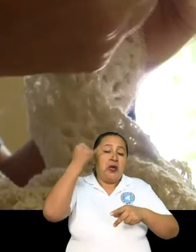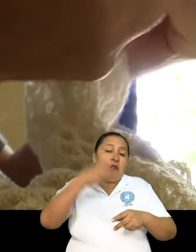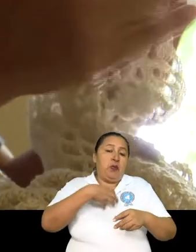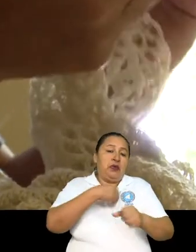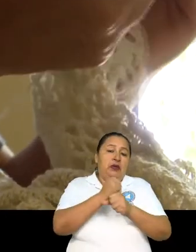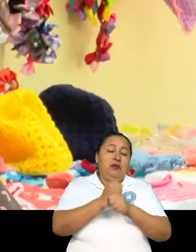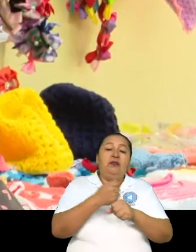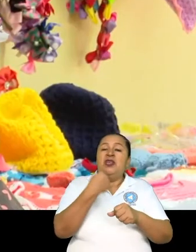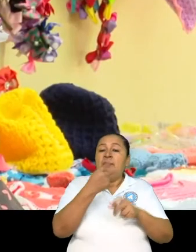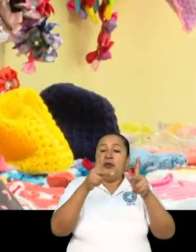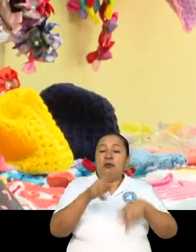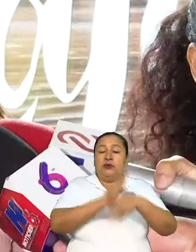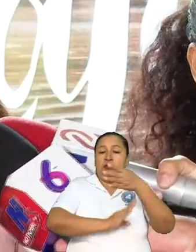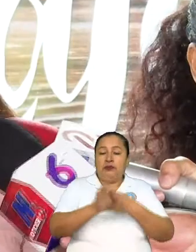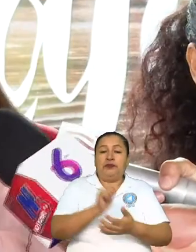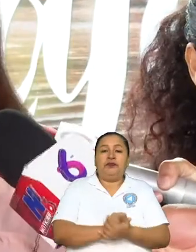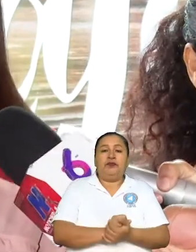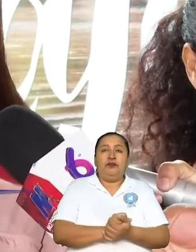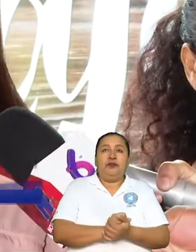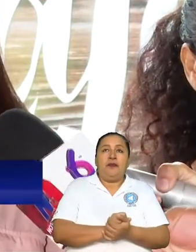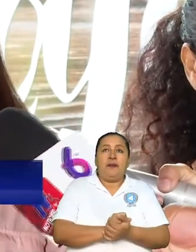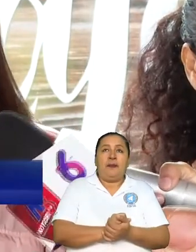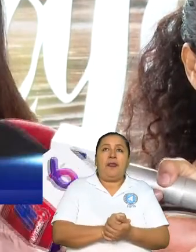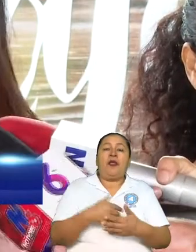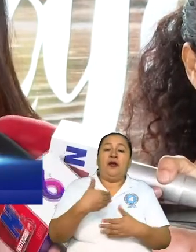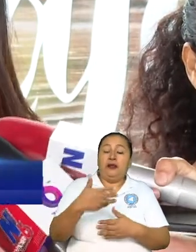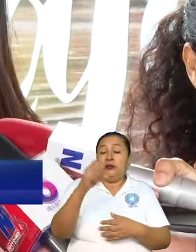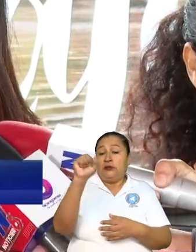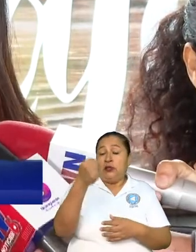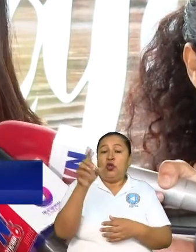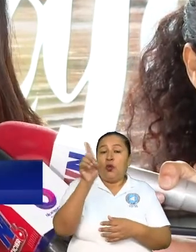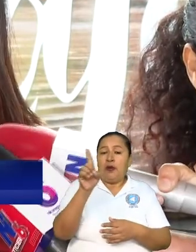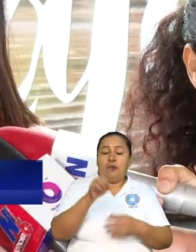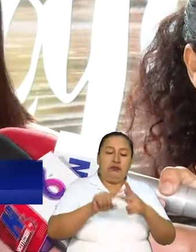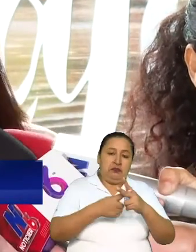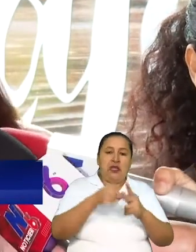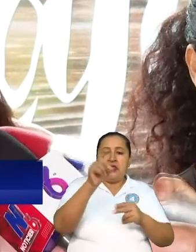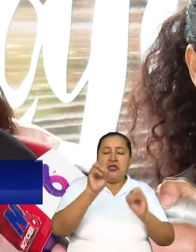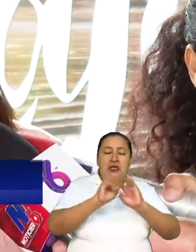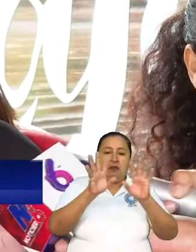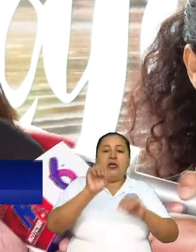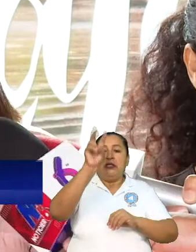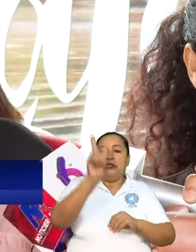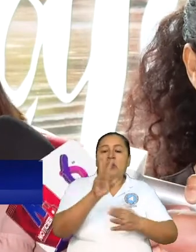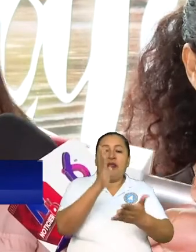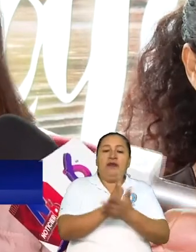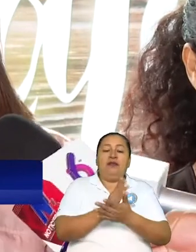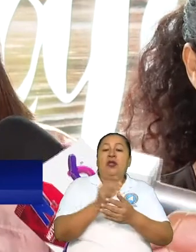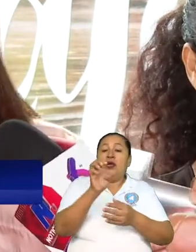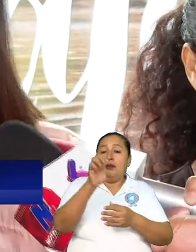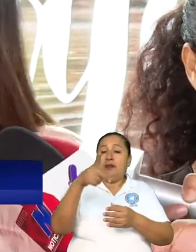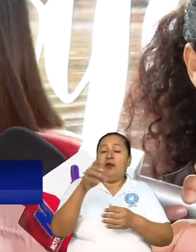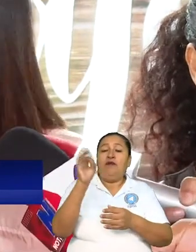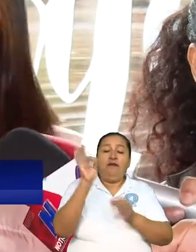protagonizados por personas con discapacidad. Que sábado y domingo a partir de las 10 de la mañana estaremos desarrollando la segunda edición de la Expoferia